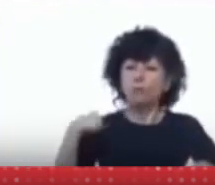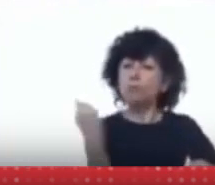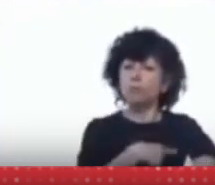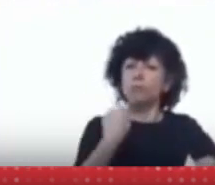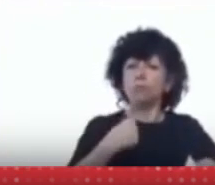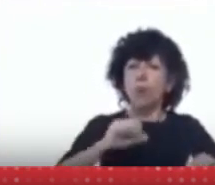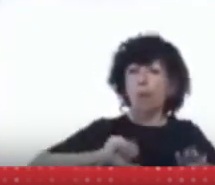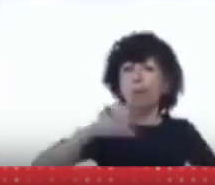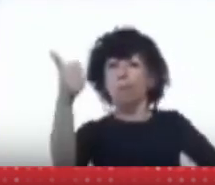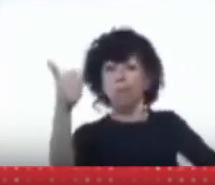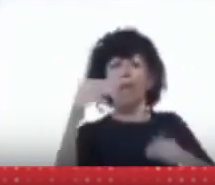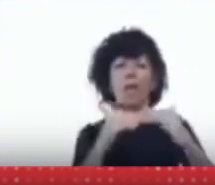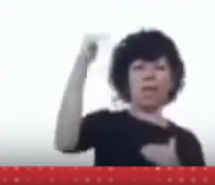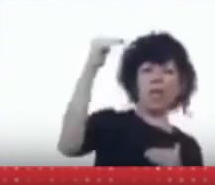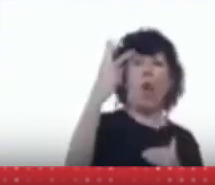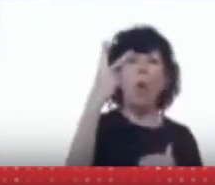puntos.